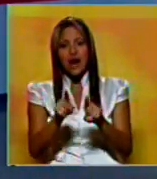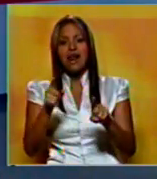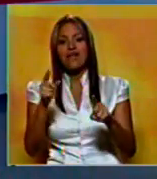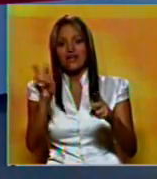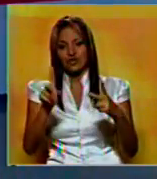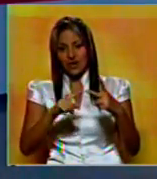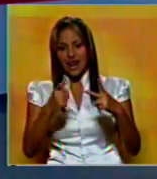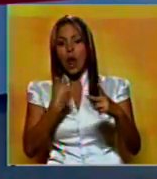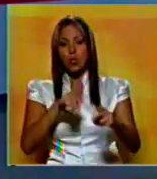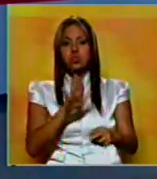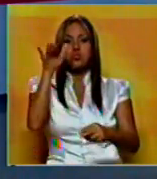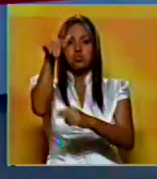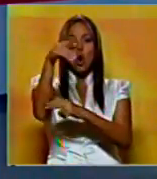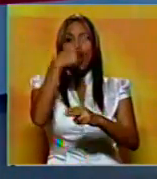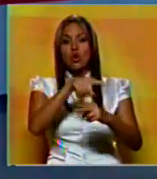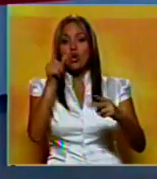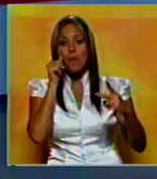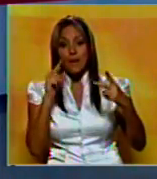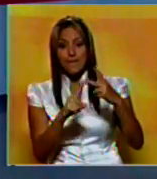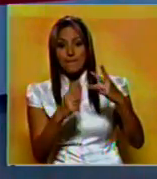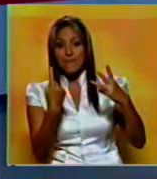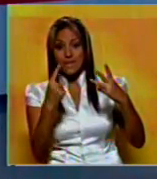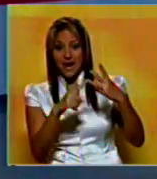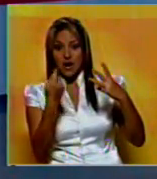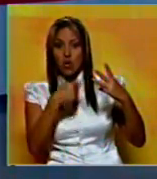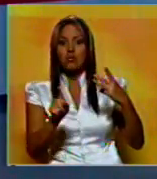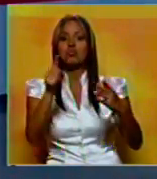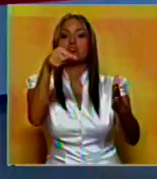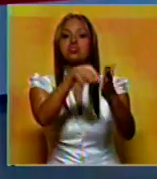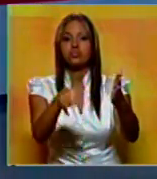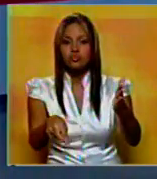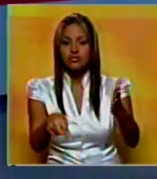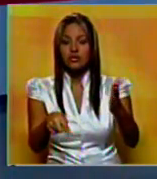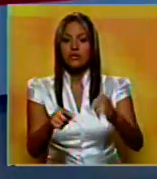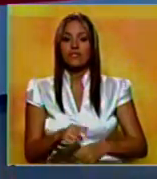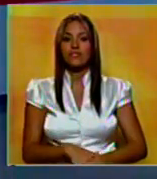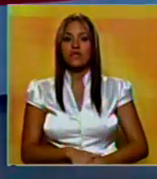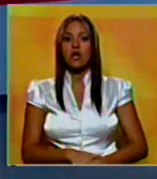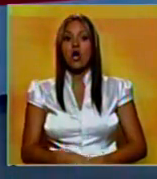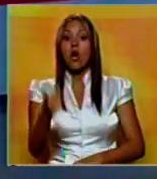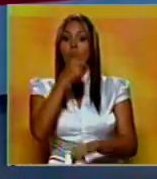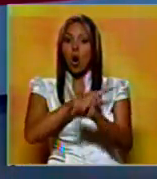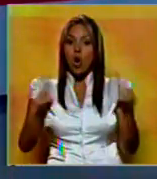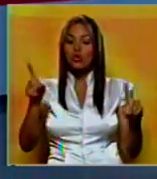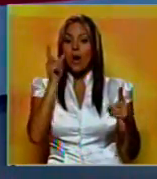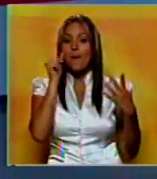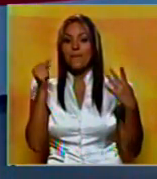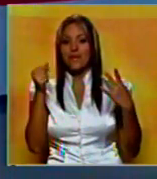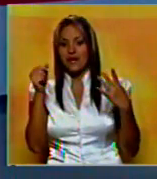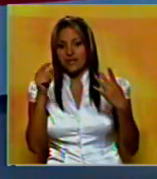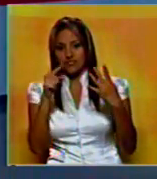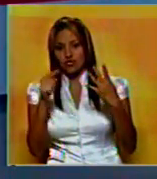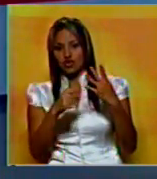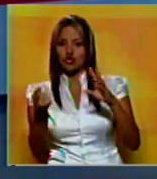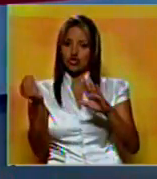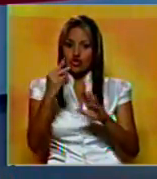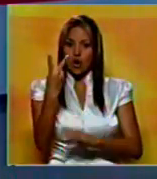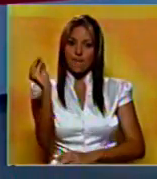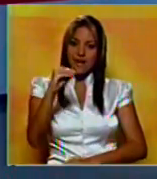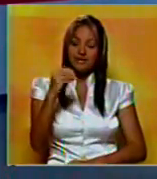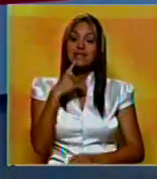panameño, mientras que Wilmer Flores ligó su primer bola cerca en las mayores. En cuanto a los lanzadores criollos, sepan que Martín Pérez y Félix Hernández